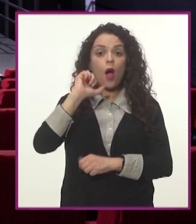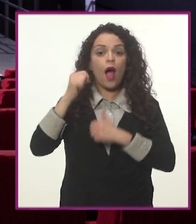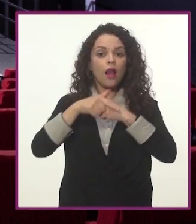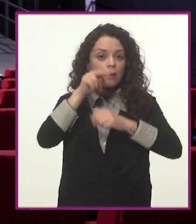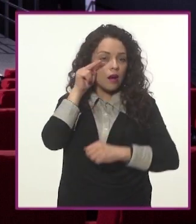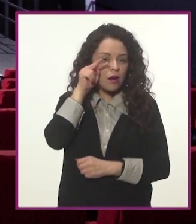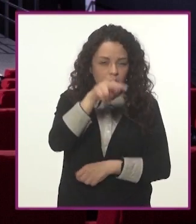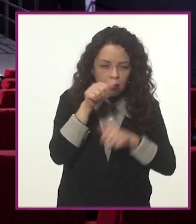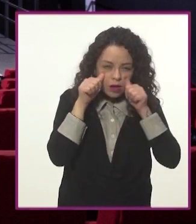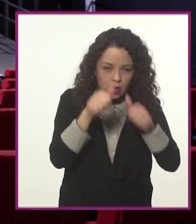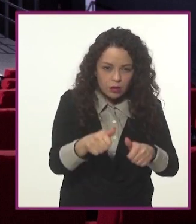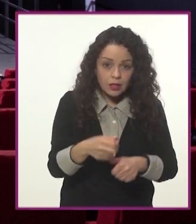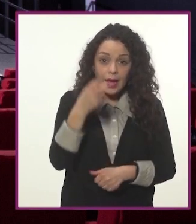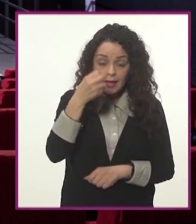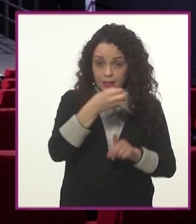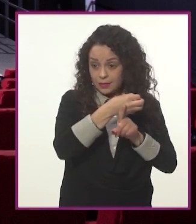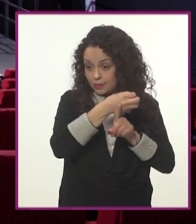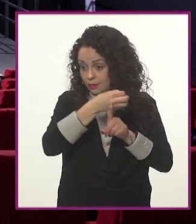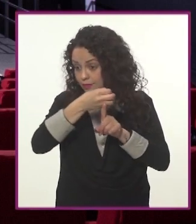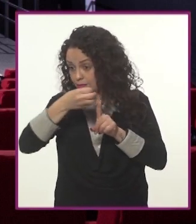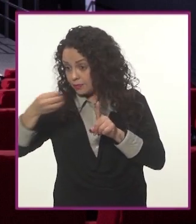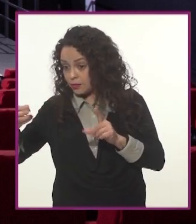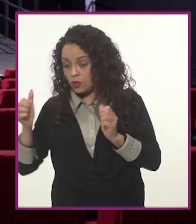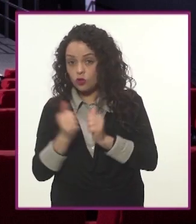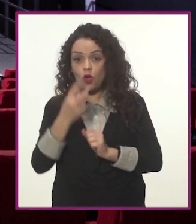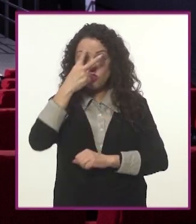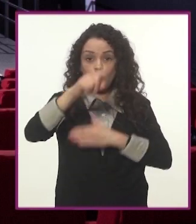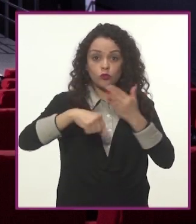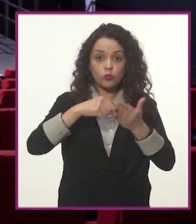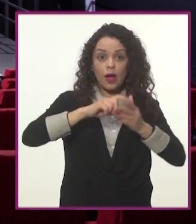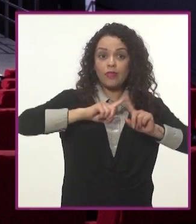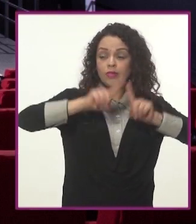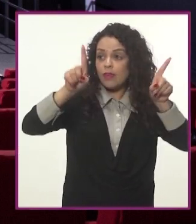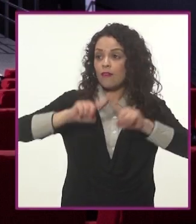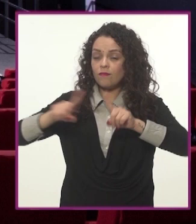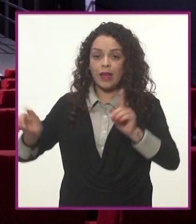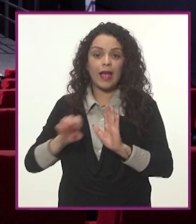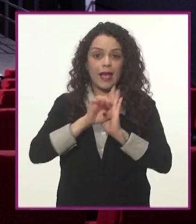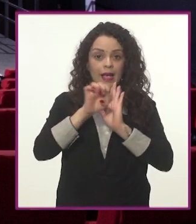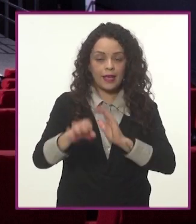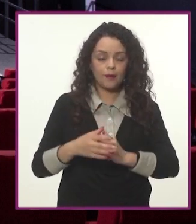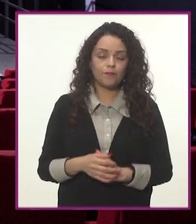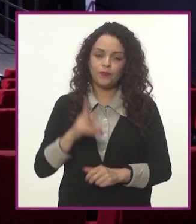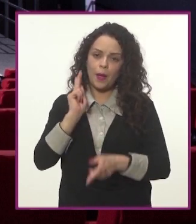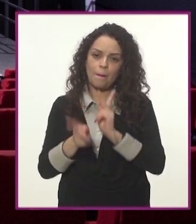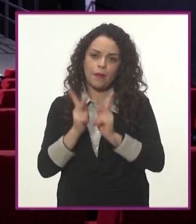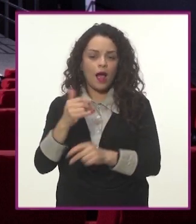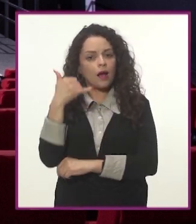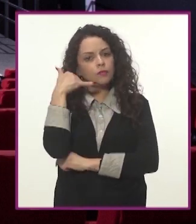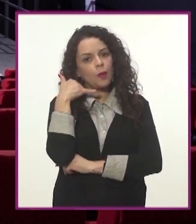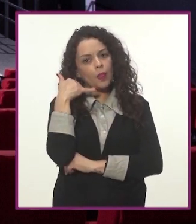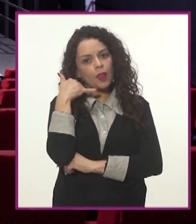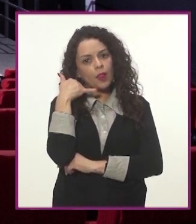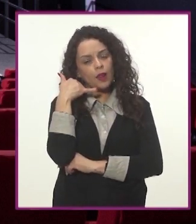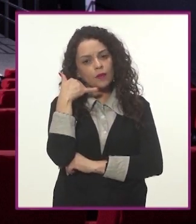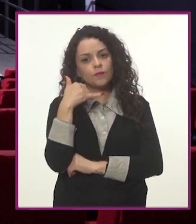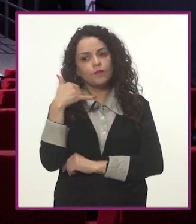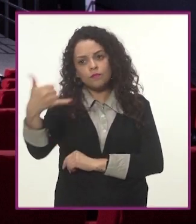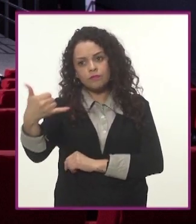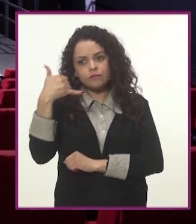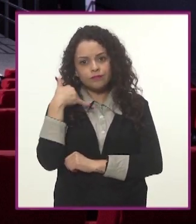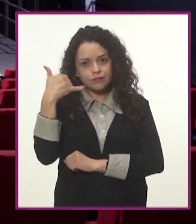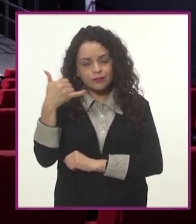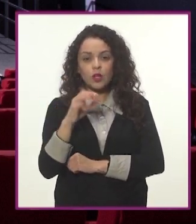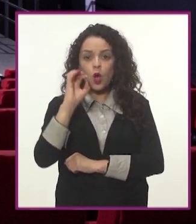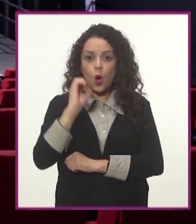de montar una secuencia que ocurre en dos sitios diferentes, por ejemplo, una conversación telefónica, o dos situaciones que ocurren